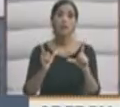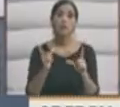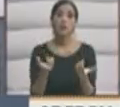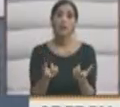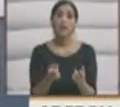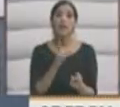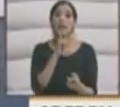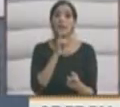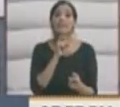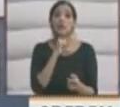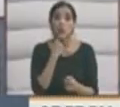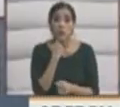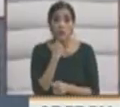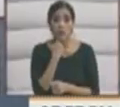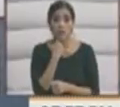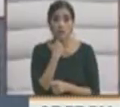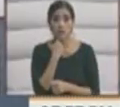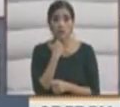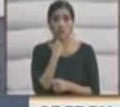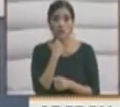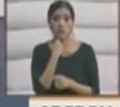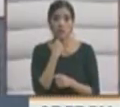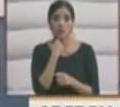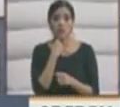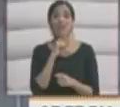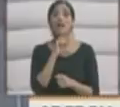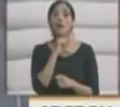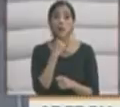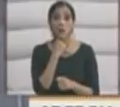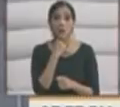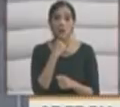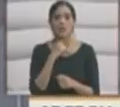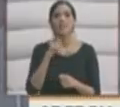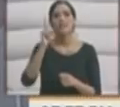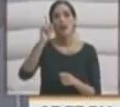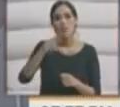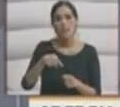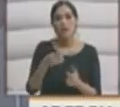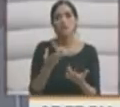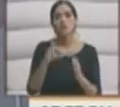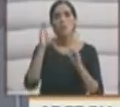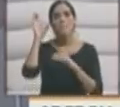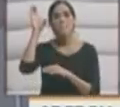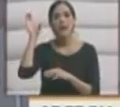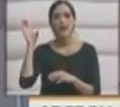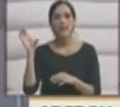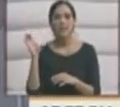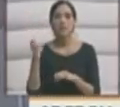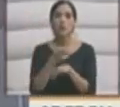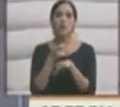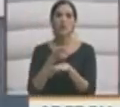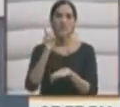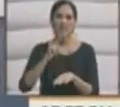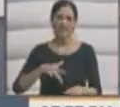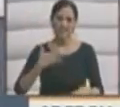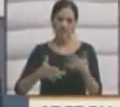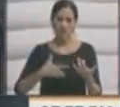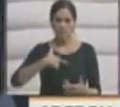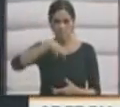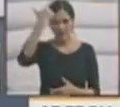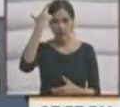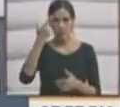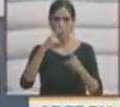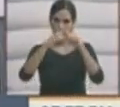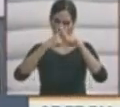esconden, no solamente esconden, sino que sus países y sus gobiernos deberían sentir vergüenza por estos datos.